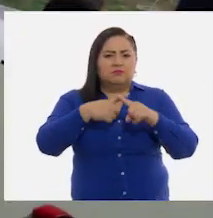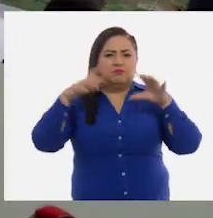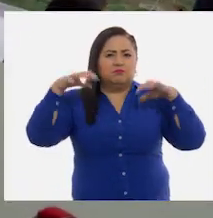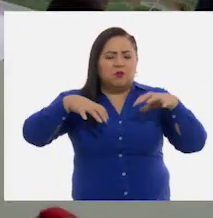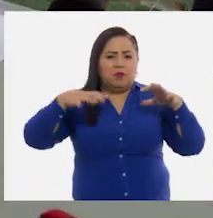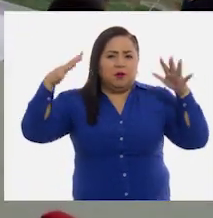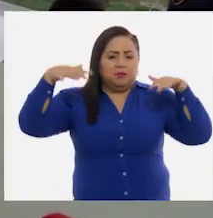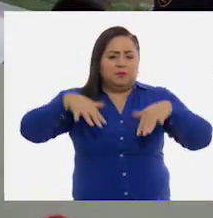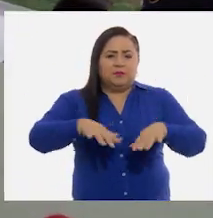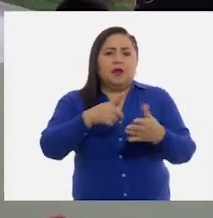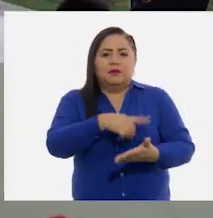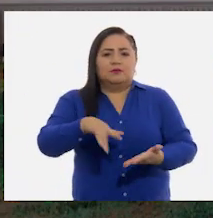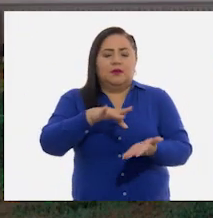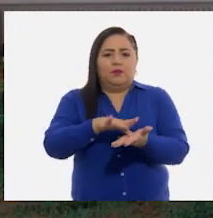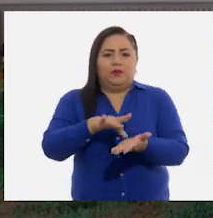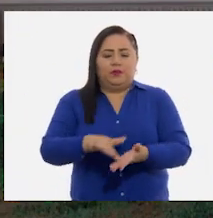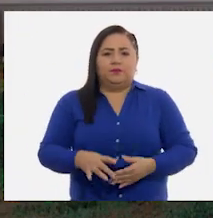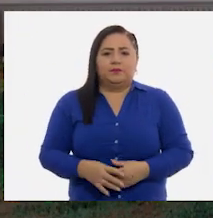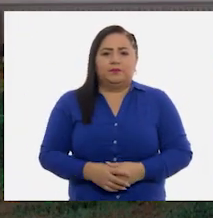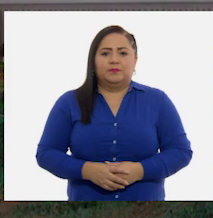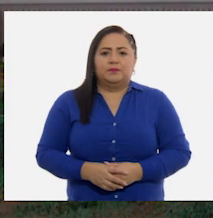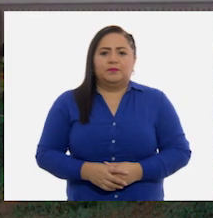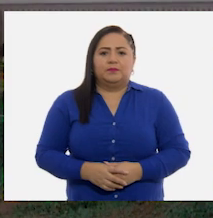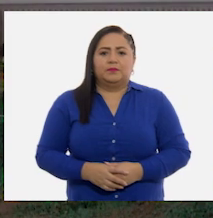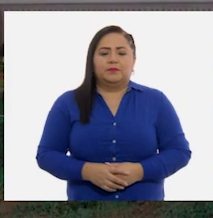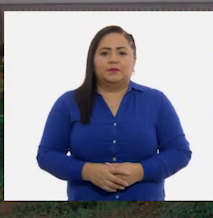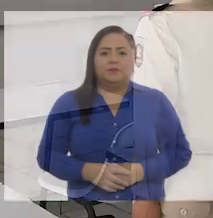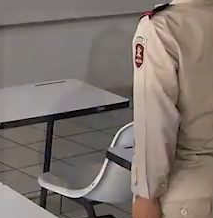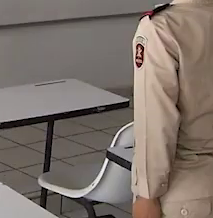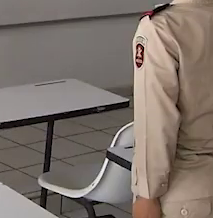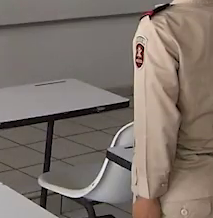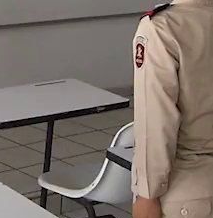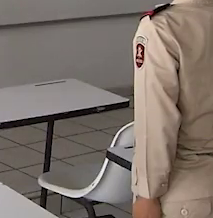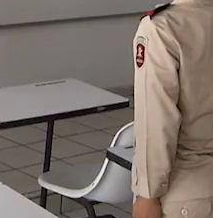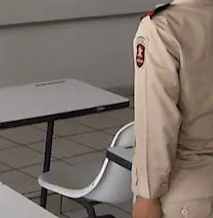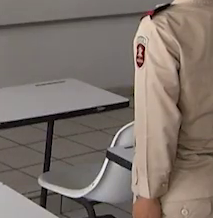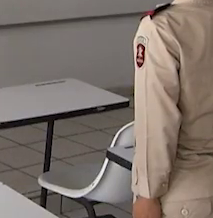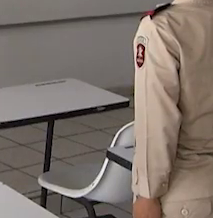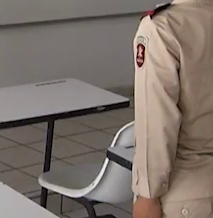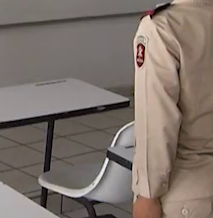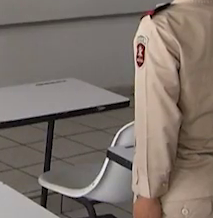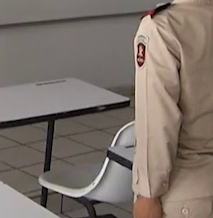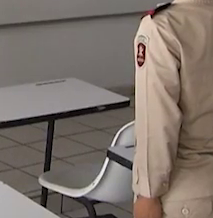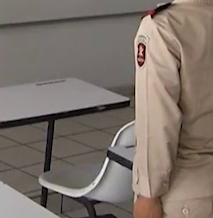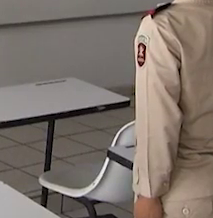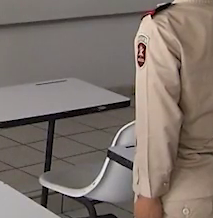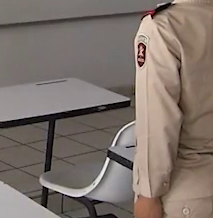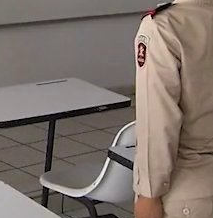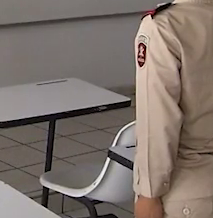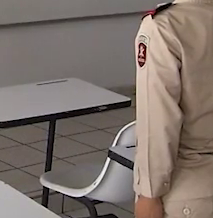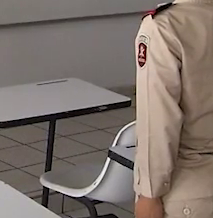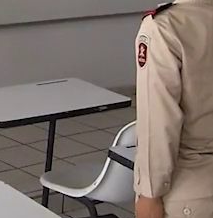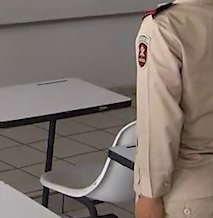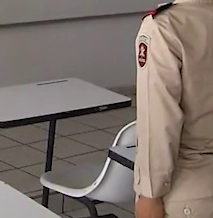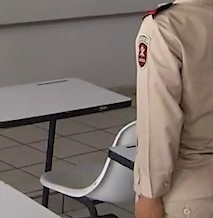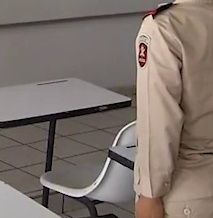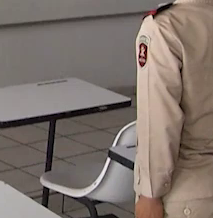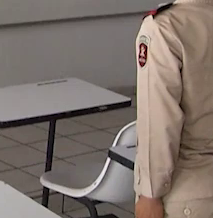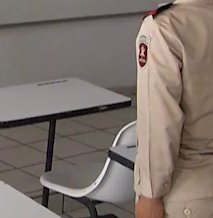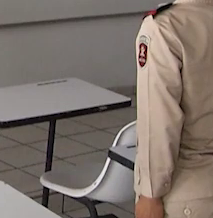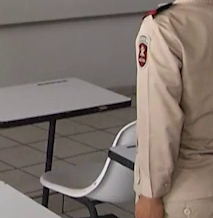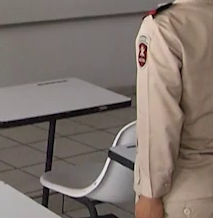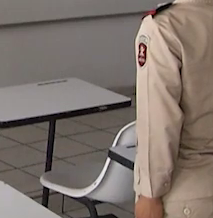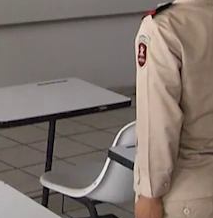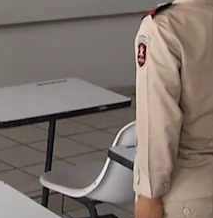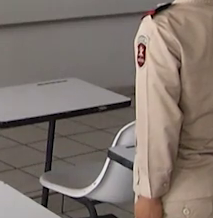nos van a poder auxiliar va a ser también el conocimiento que tengamos del enemigo. Contamos con un efectivo de 30, presentes 30, sin edad, mi capitán.